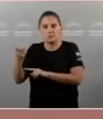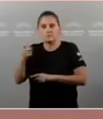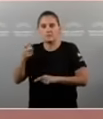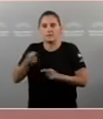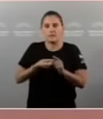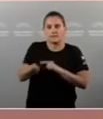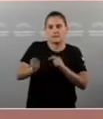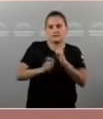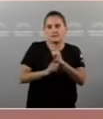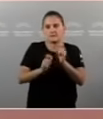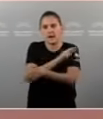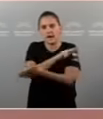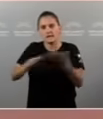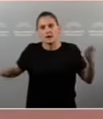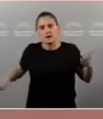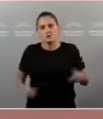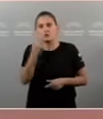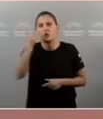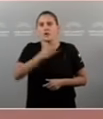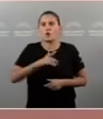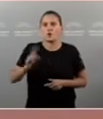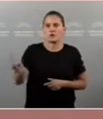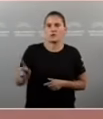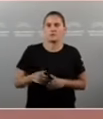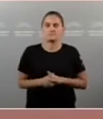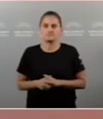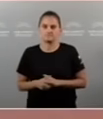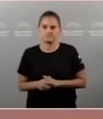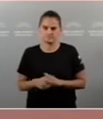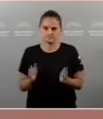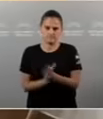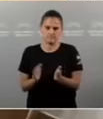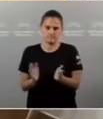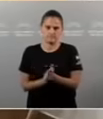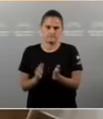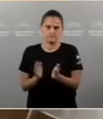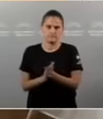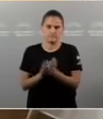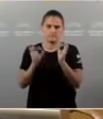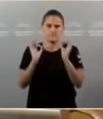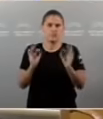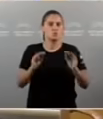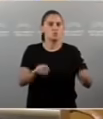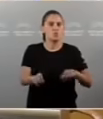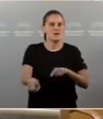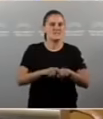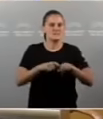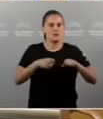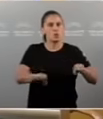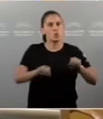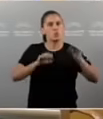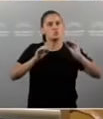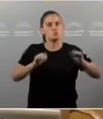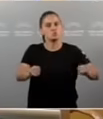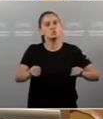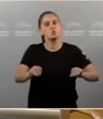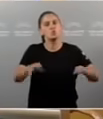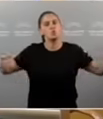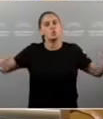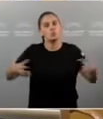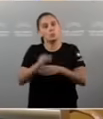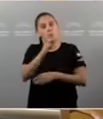estrategia gallega contra la soledad no deseada. Puro estilo Rueda, puro estilo